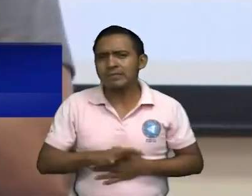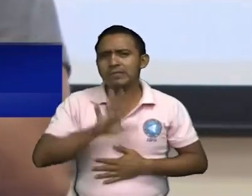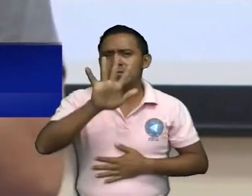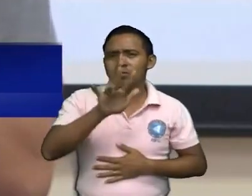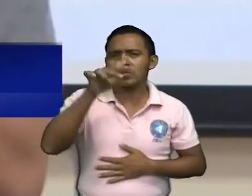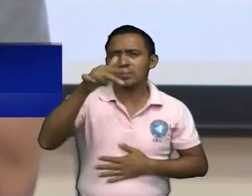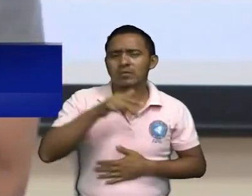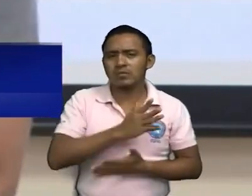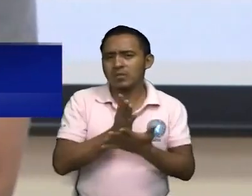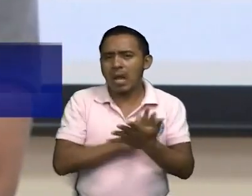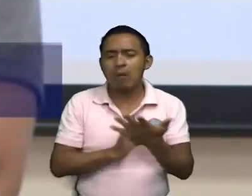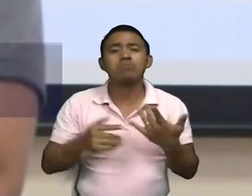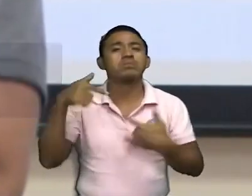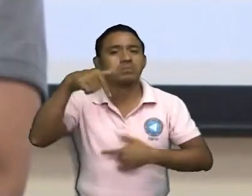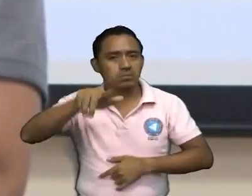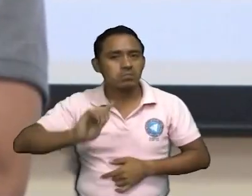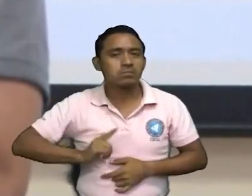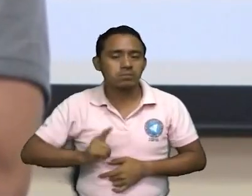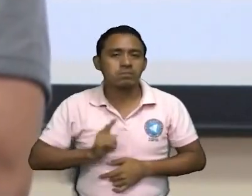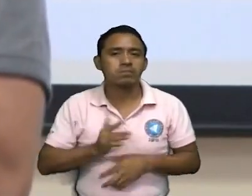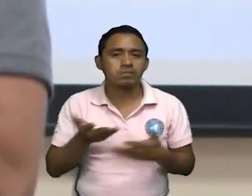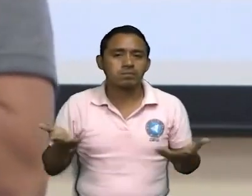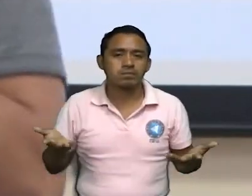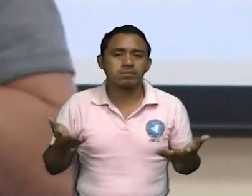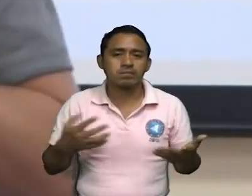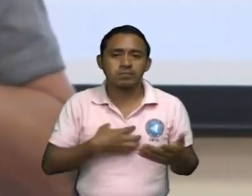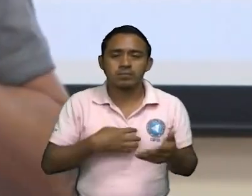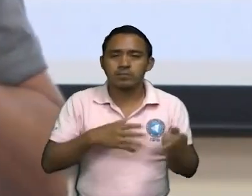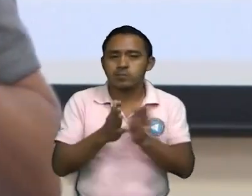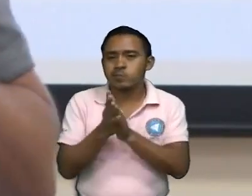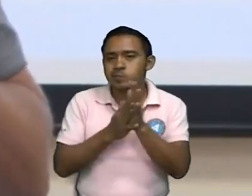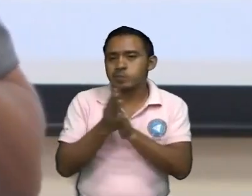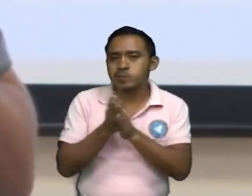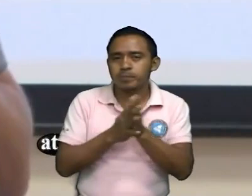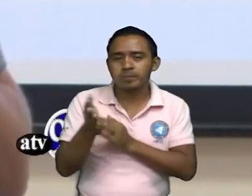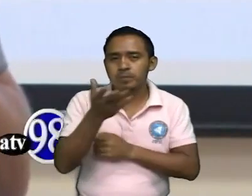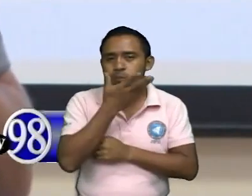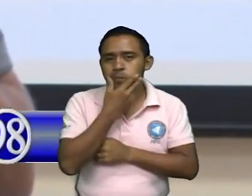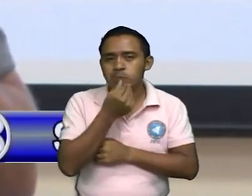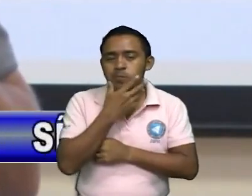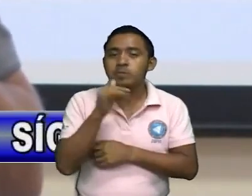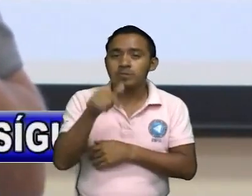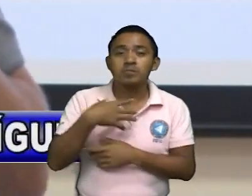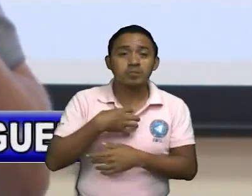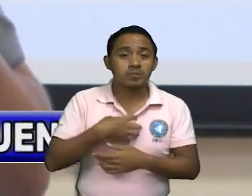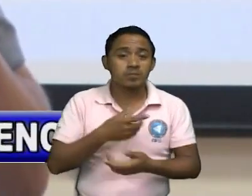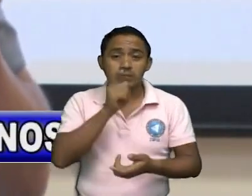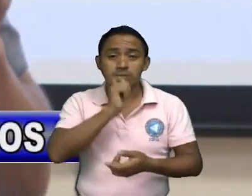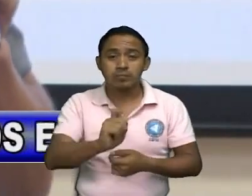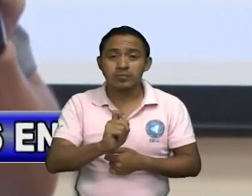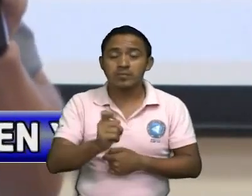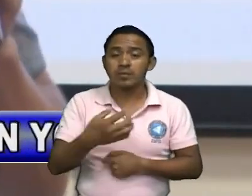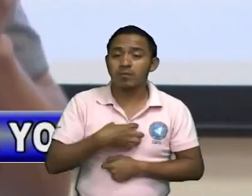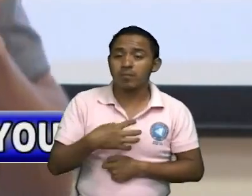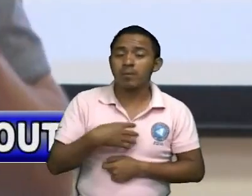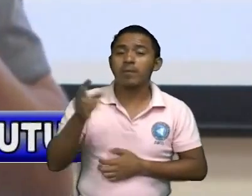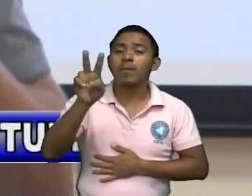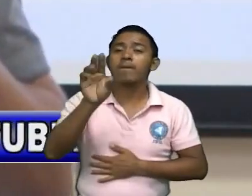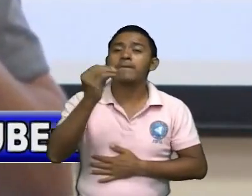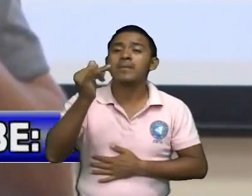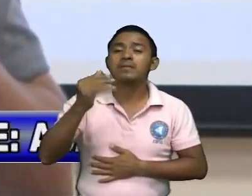58 alguna tiene que ser de mi interés, de mi agrado, de mi vocación.